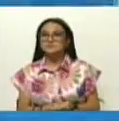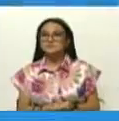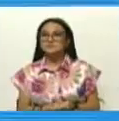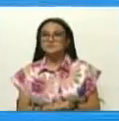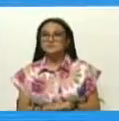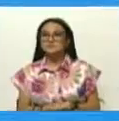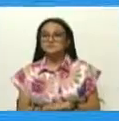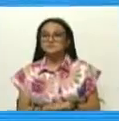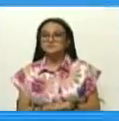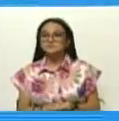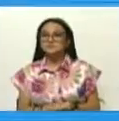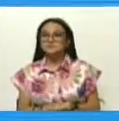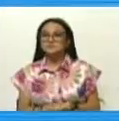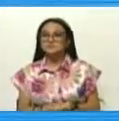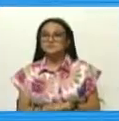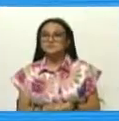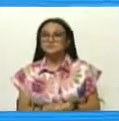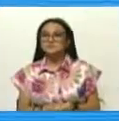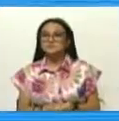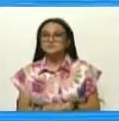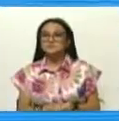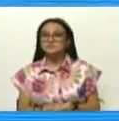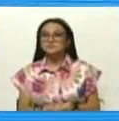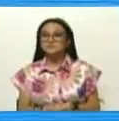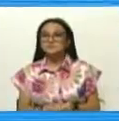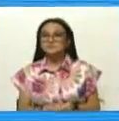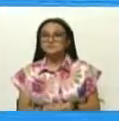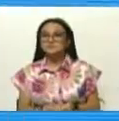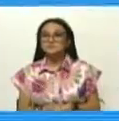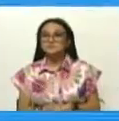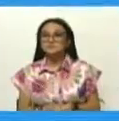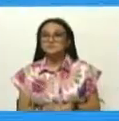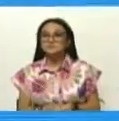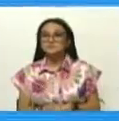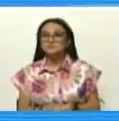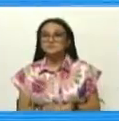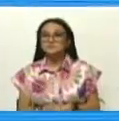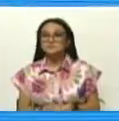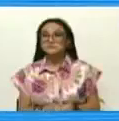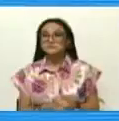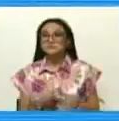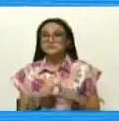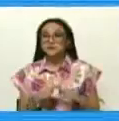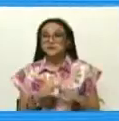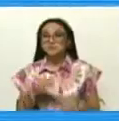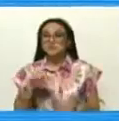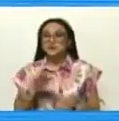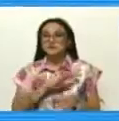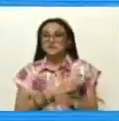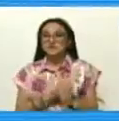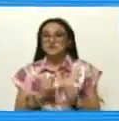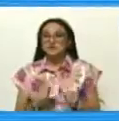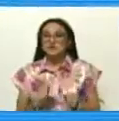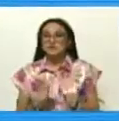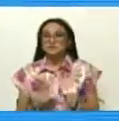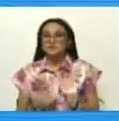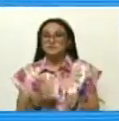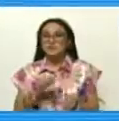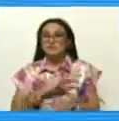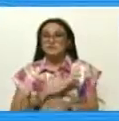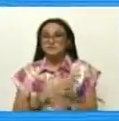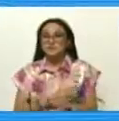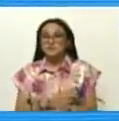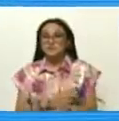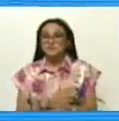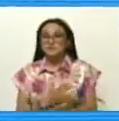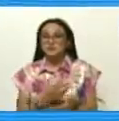No tenemos discusión de eso. Por eso que ustedes están aquí nos fortalece, nos da más fuerza, más empuje, nos